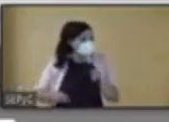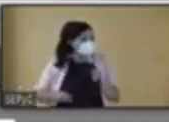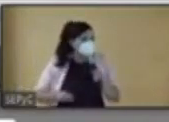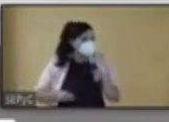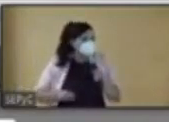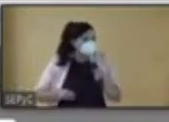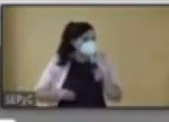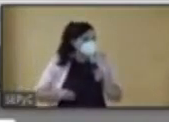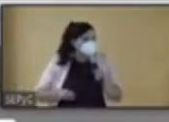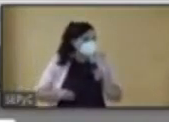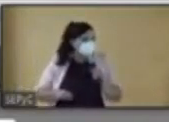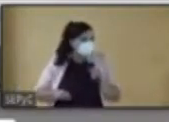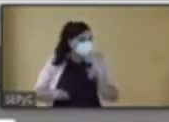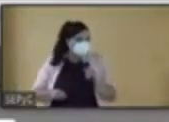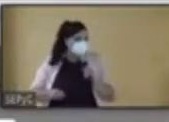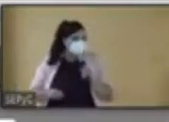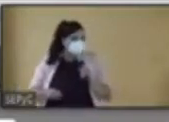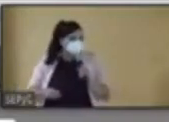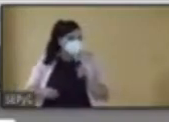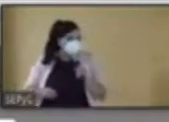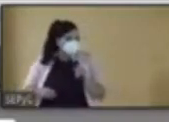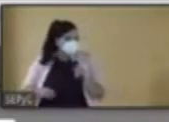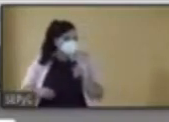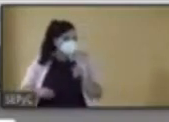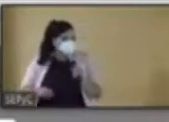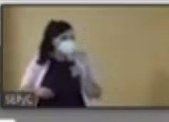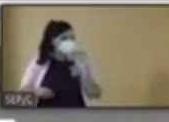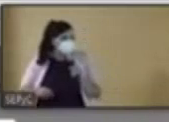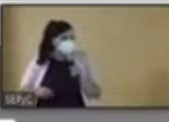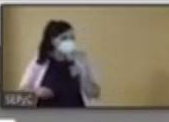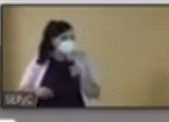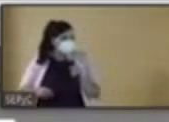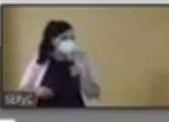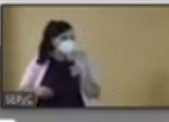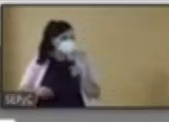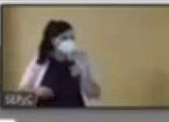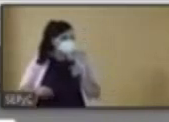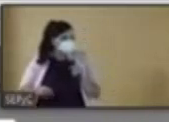fuera. Forma de recepción del beneficio.